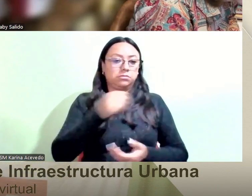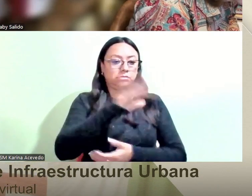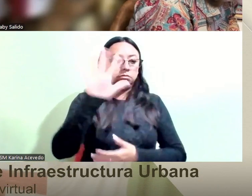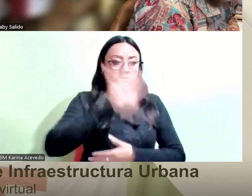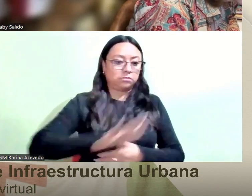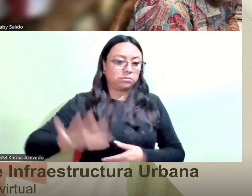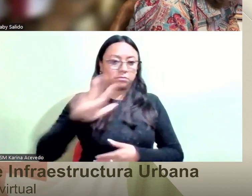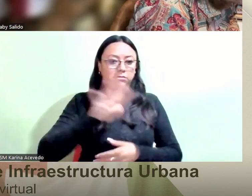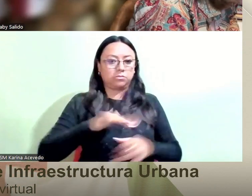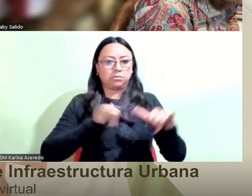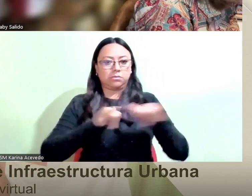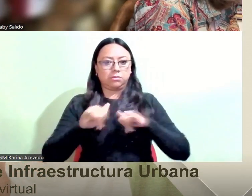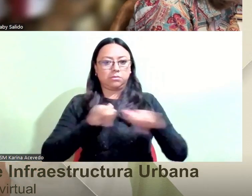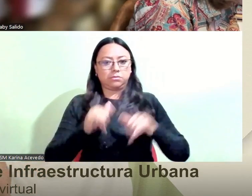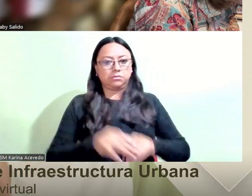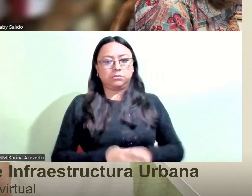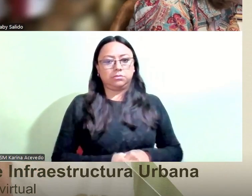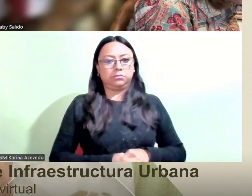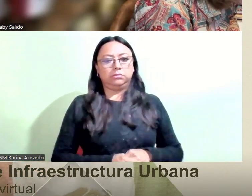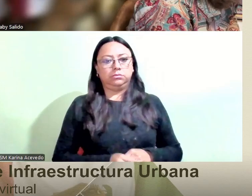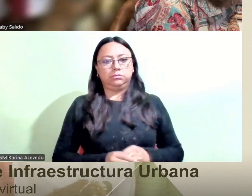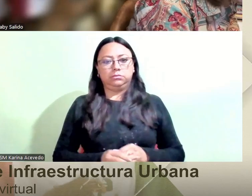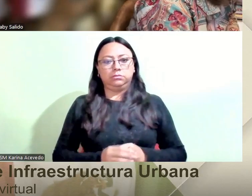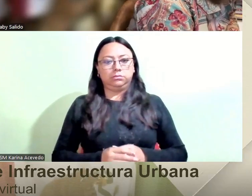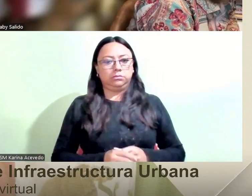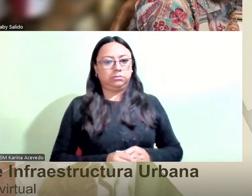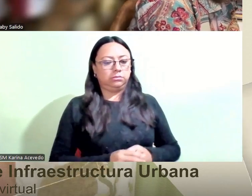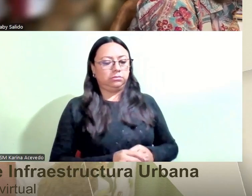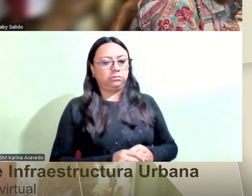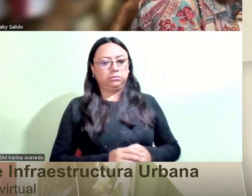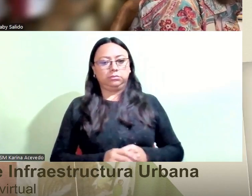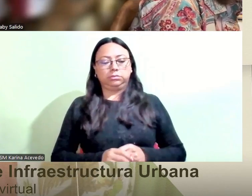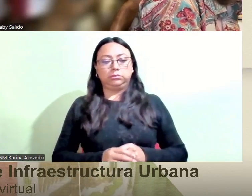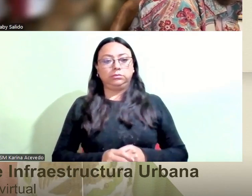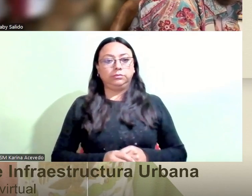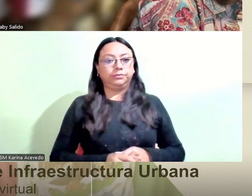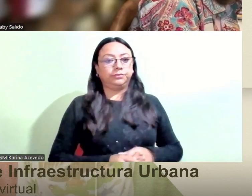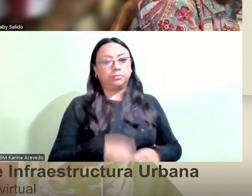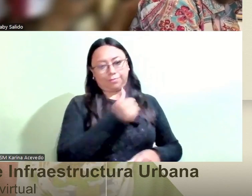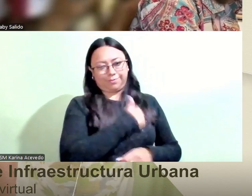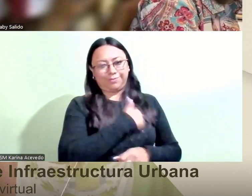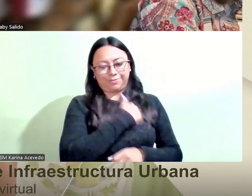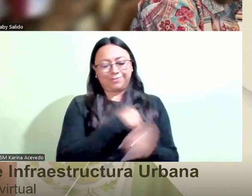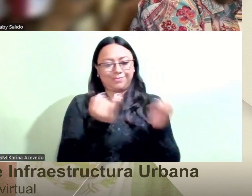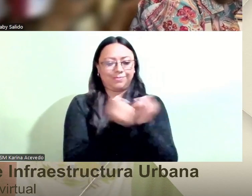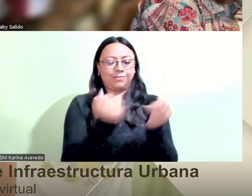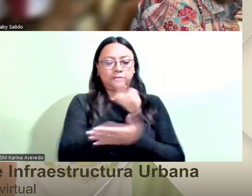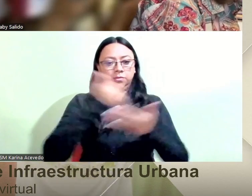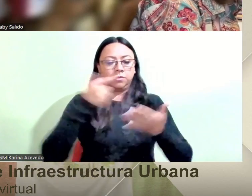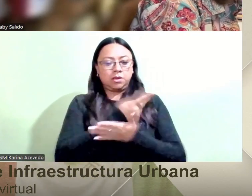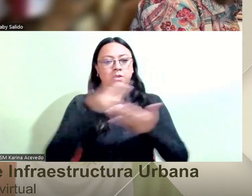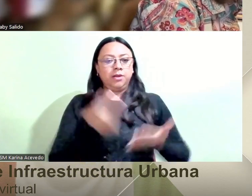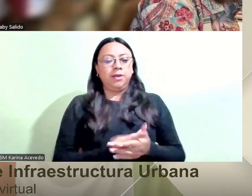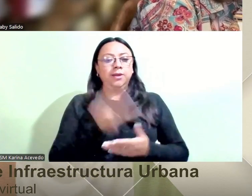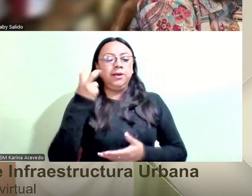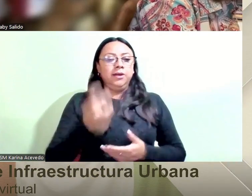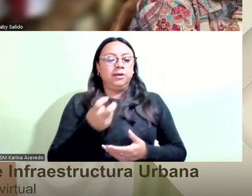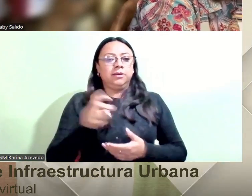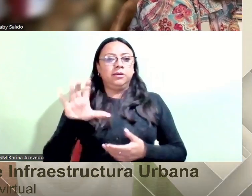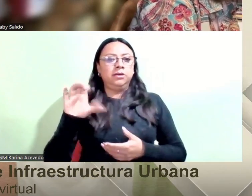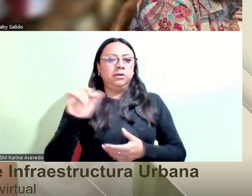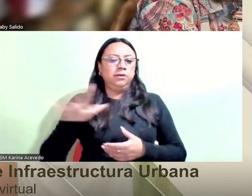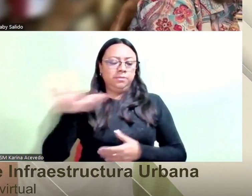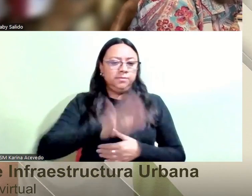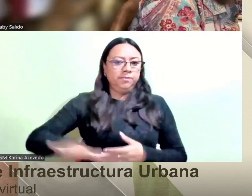cual resguarda actualmente la Embajada de Canadá. Se puede apreciar además que el referido programa parcial precisa que la colonia Polanco,